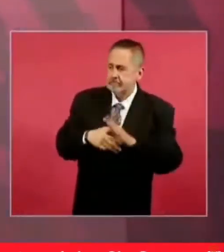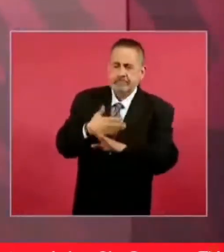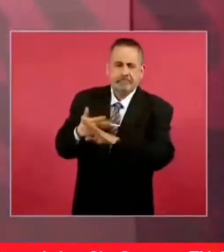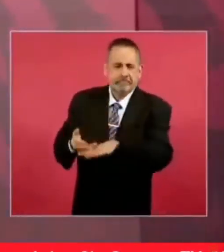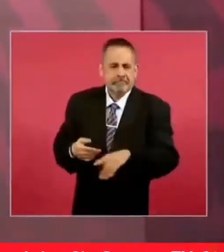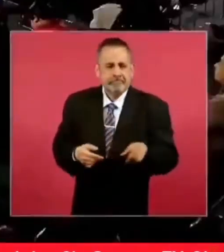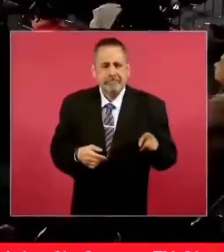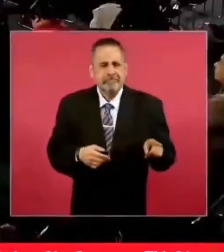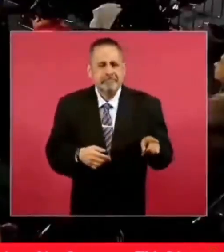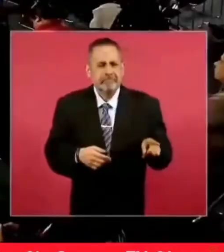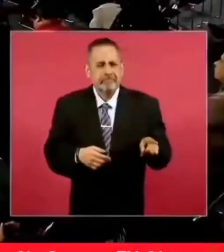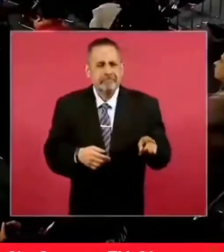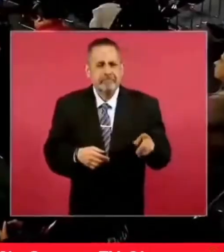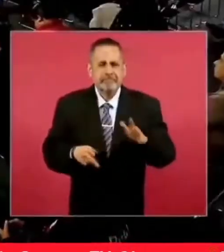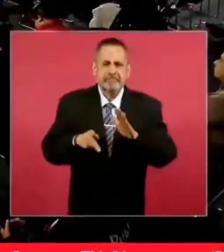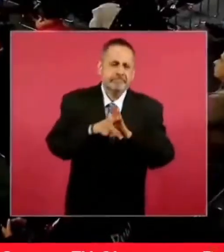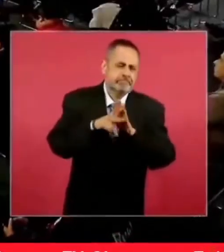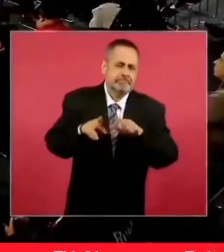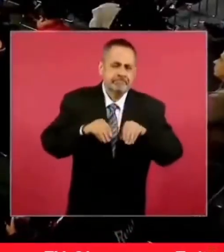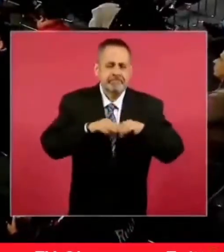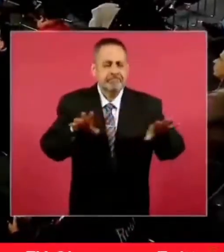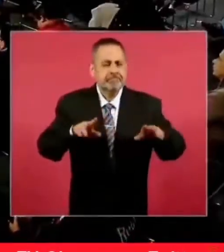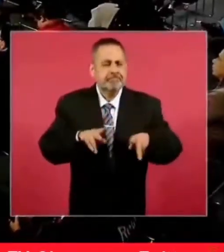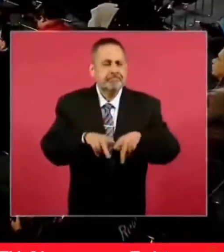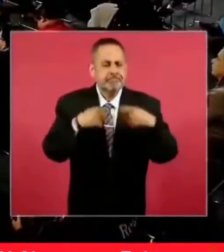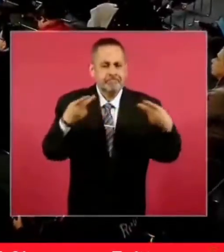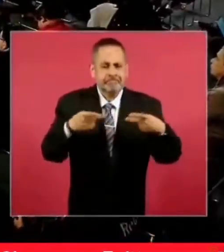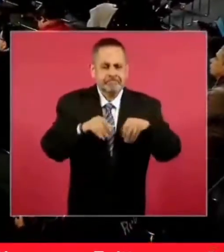saca un artículo